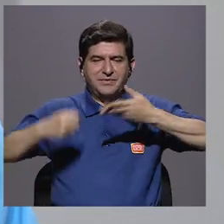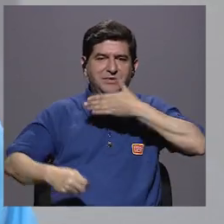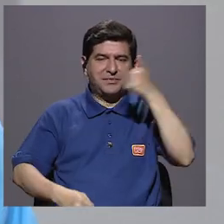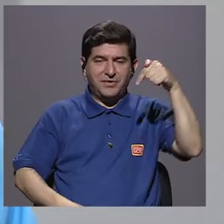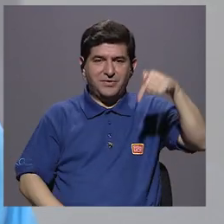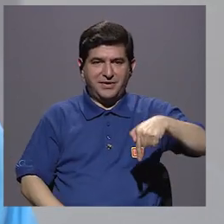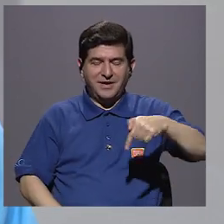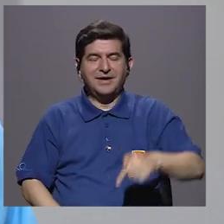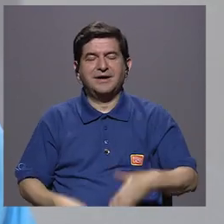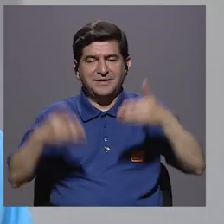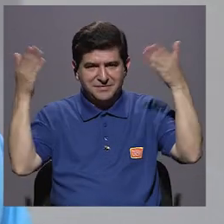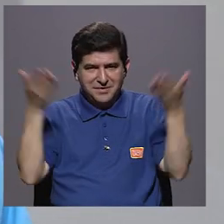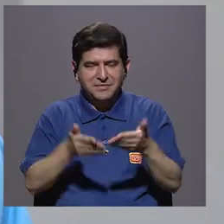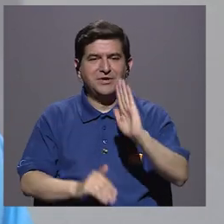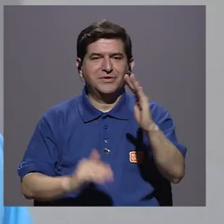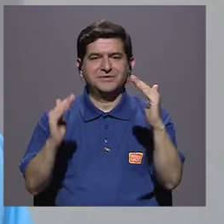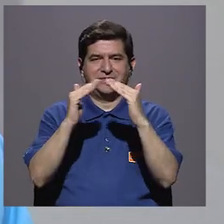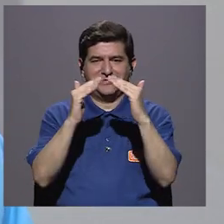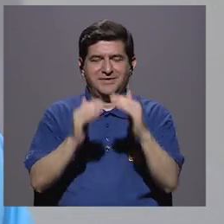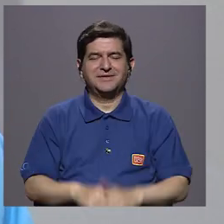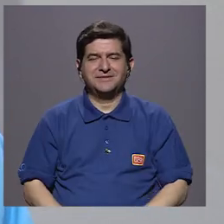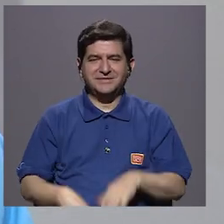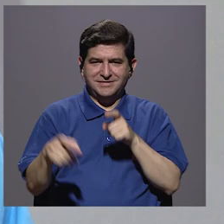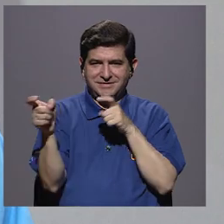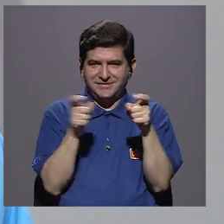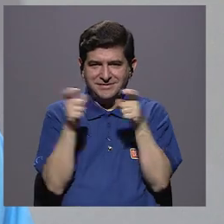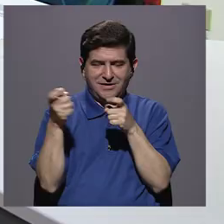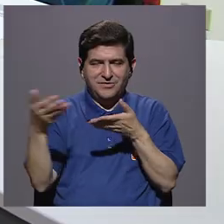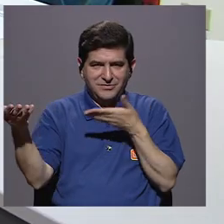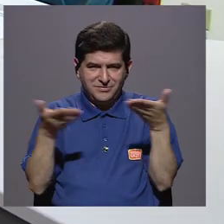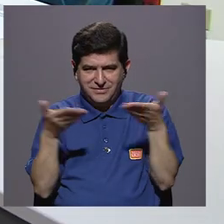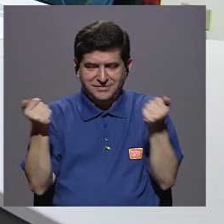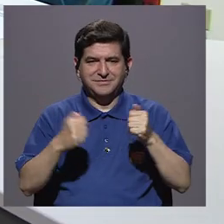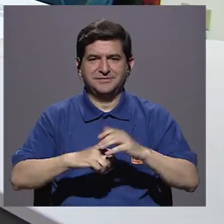a esta su casa, la Contraloría de Servicios. Okay, muchas gracias.